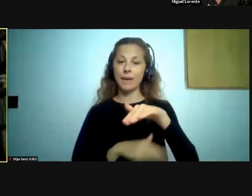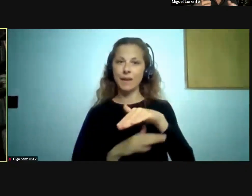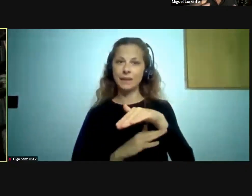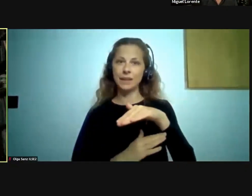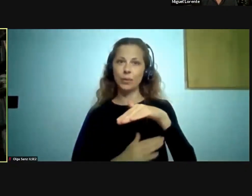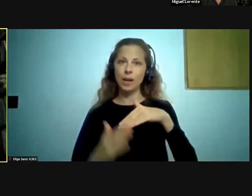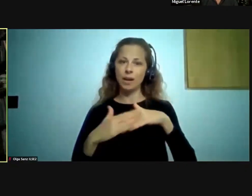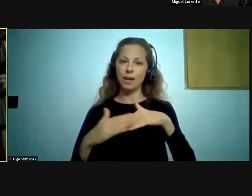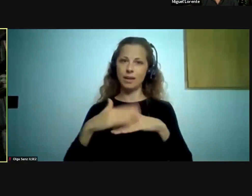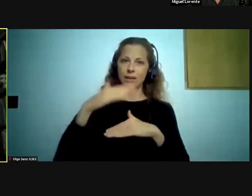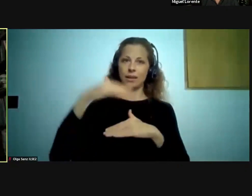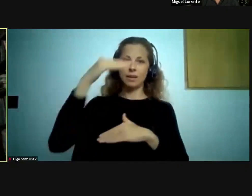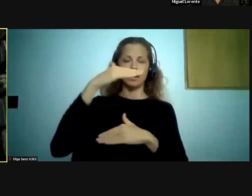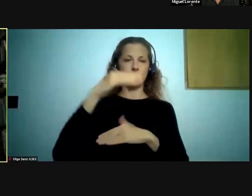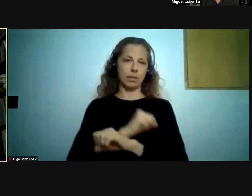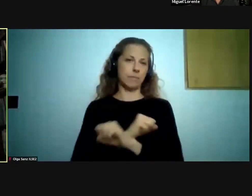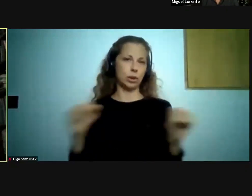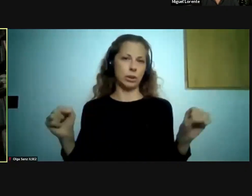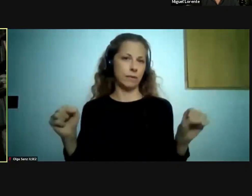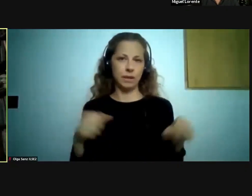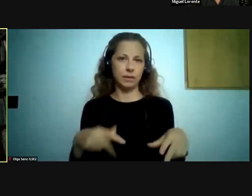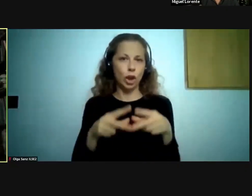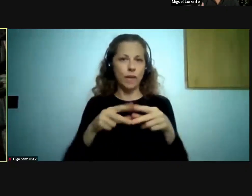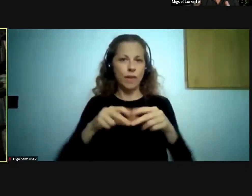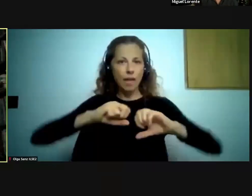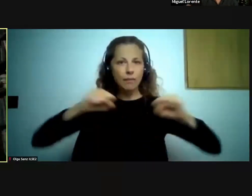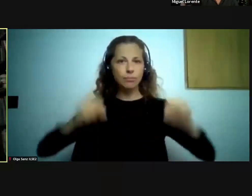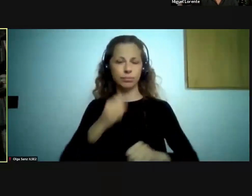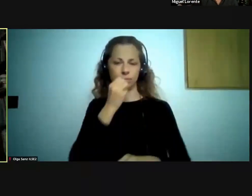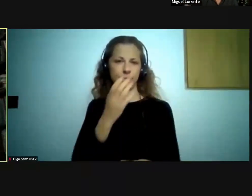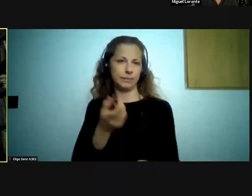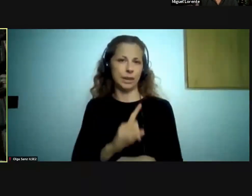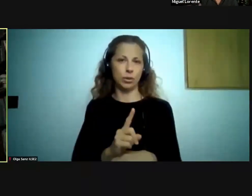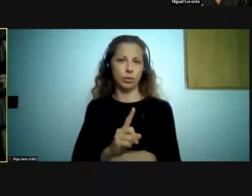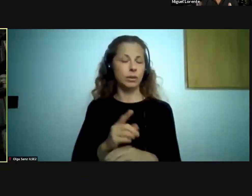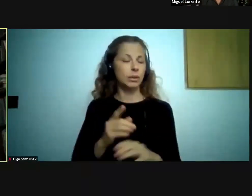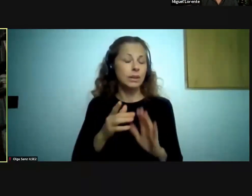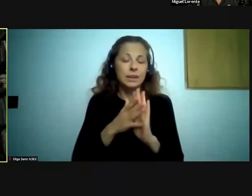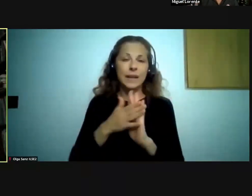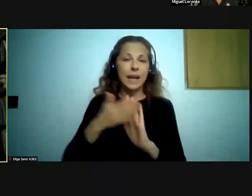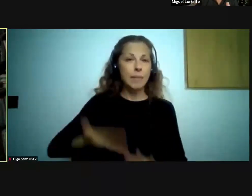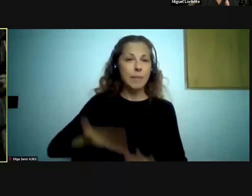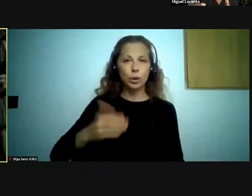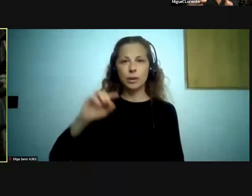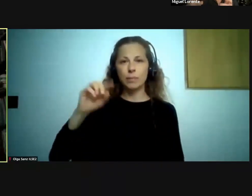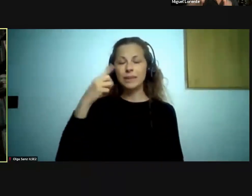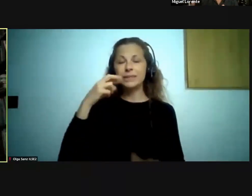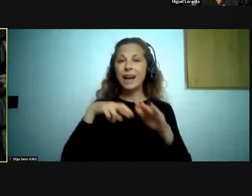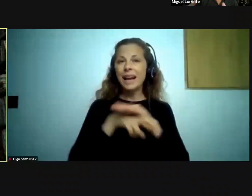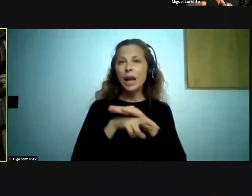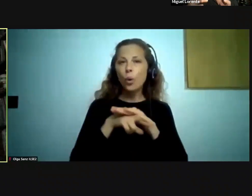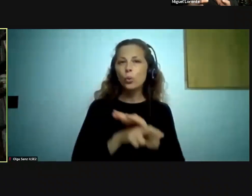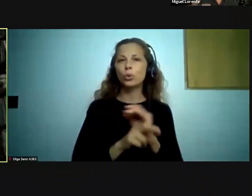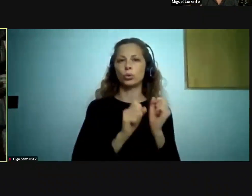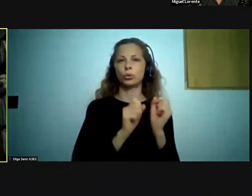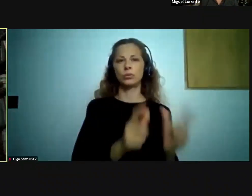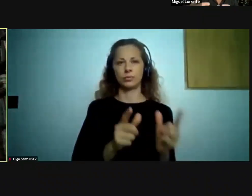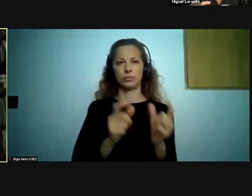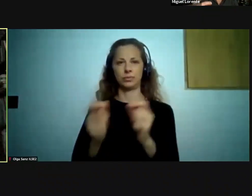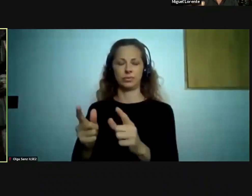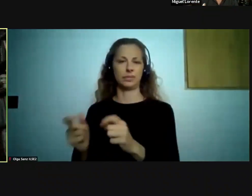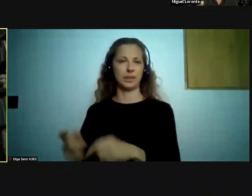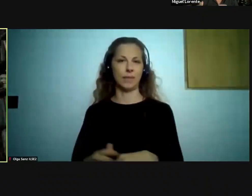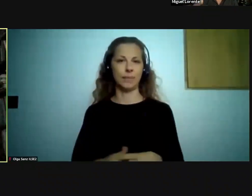parte de esa sociedad. Por lo tanto, yo creo que la clave está en poner los recursos. Hemos dicho antes, al principio, que en Europa